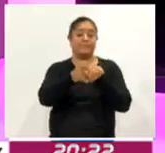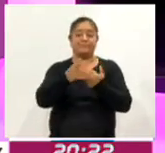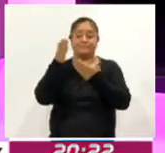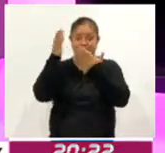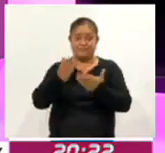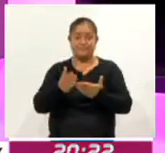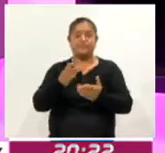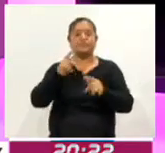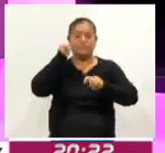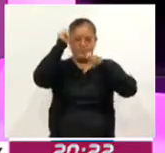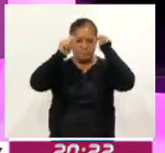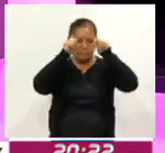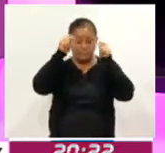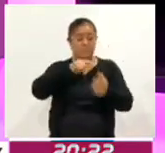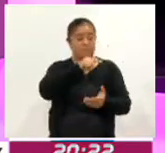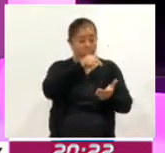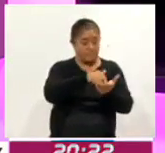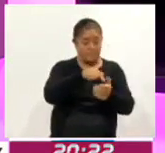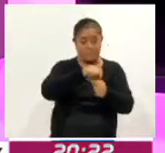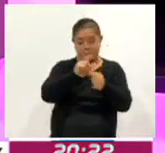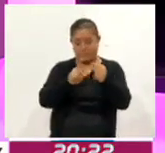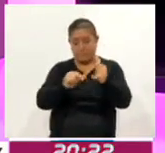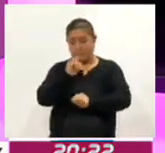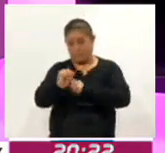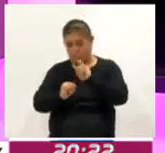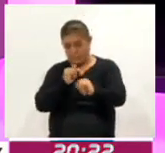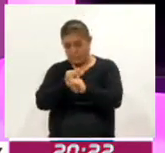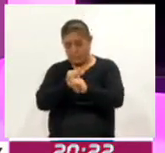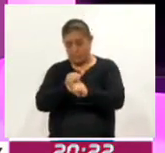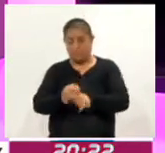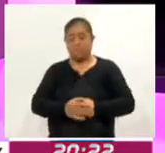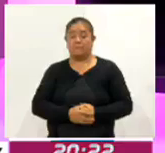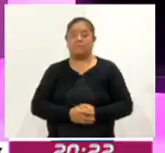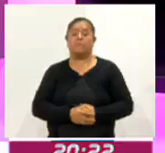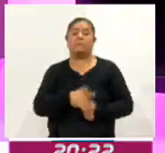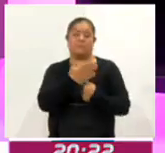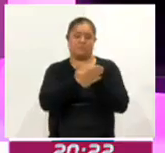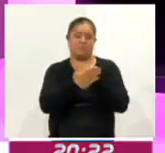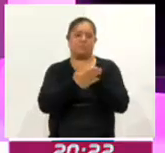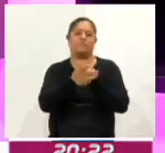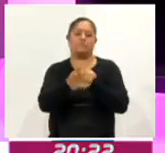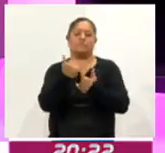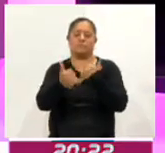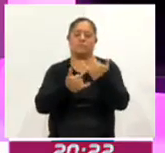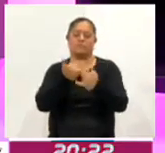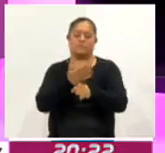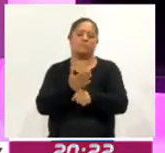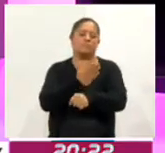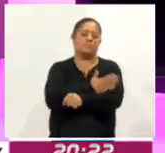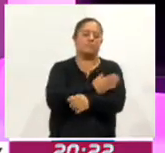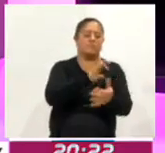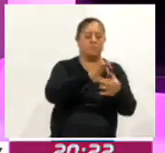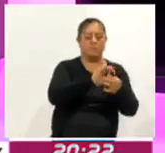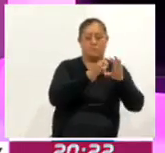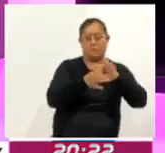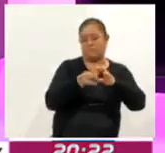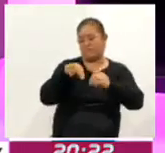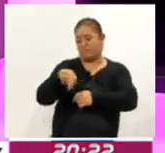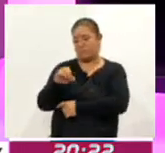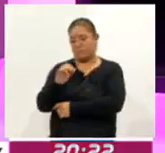turistas locales, nacionales e internacionales por los próximos Juegos Preolímpicos Norseca